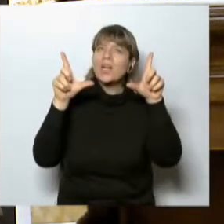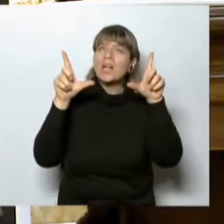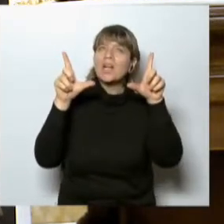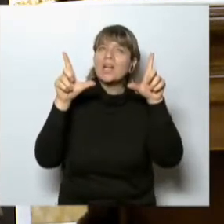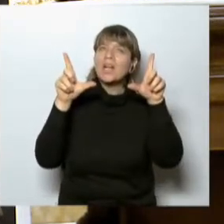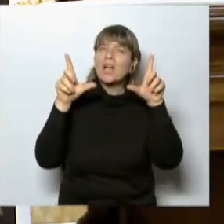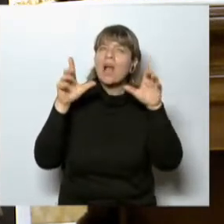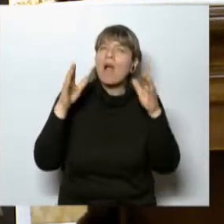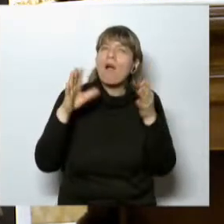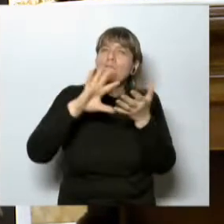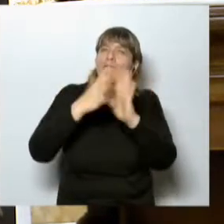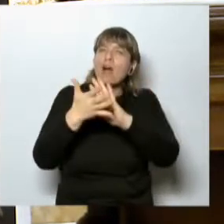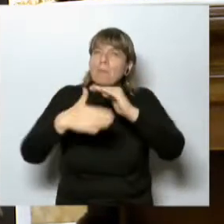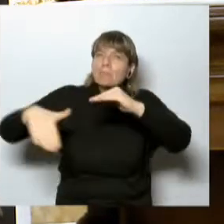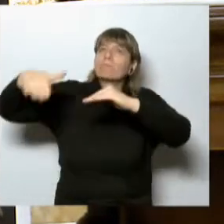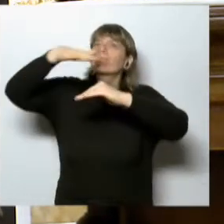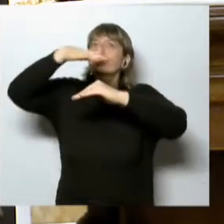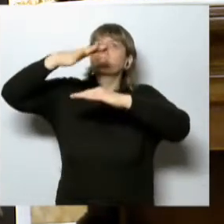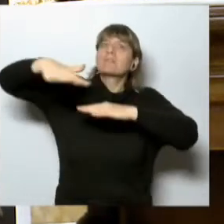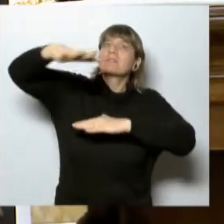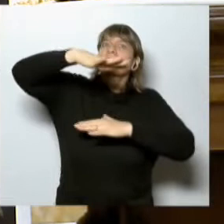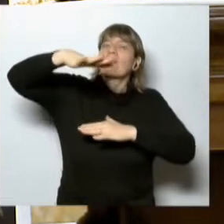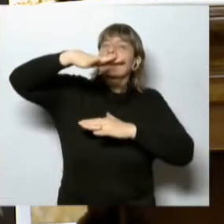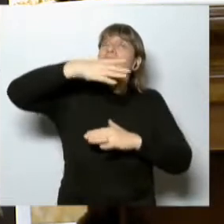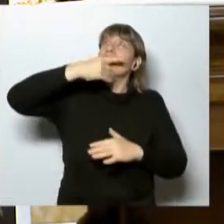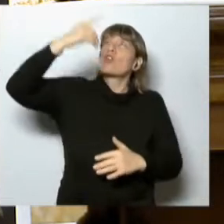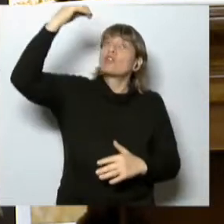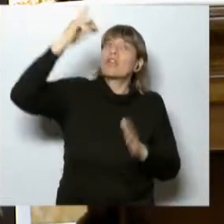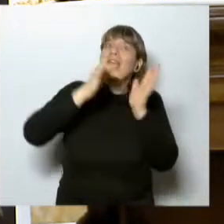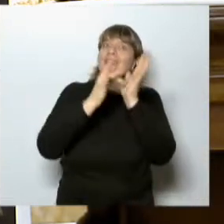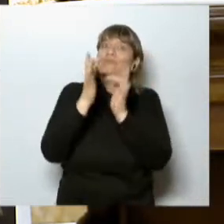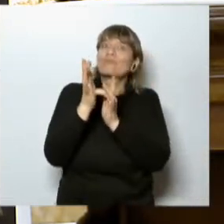para descubrir la dimensión absoluta y verdadera